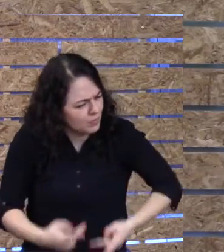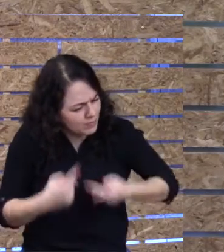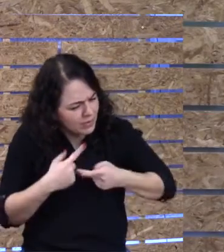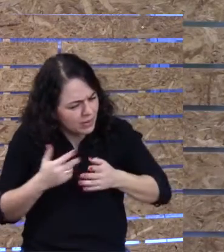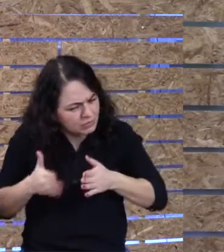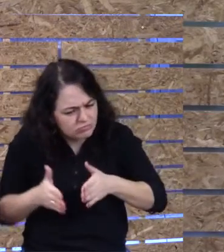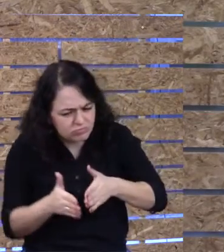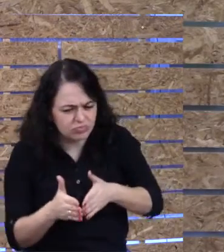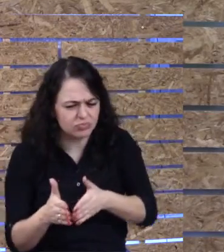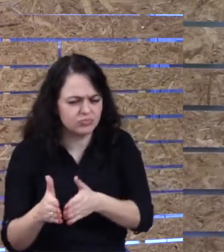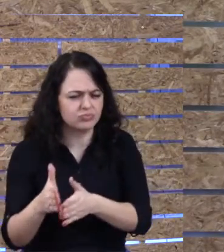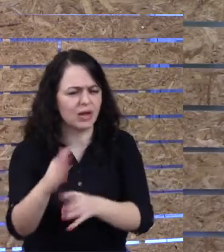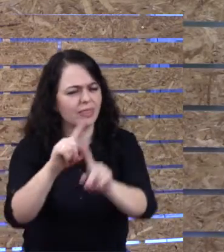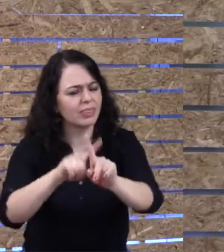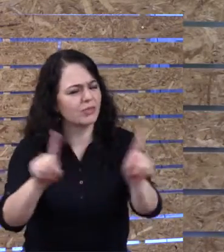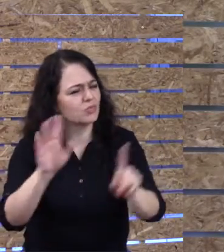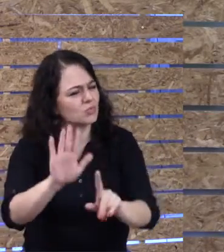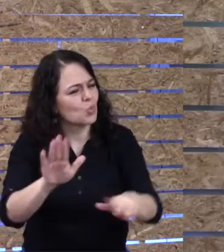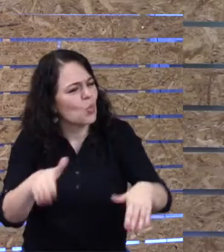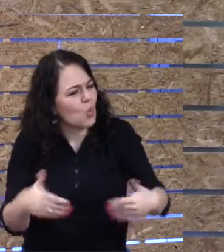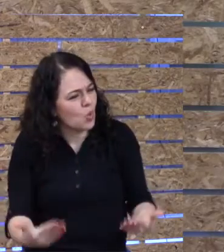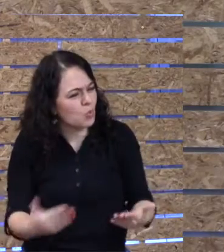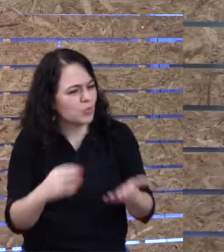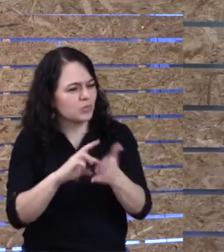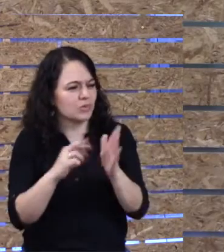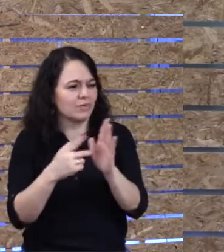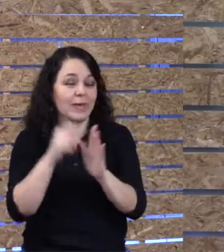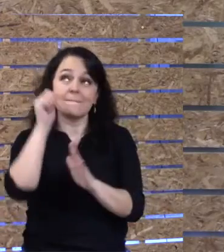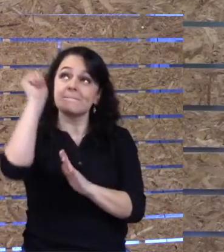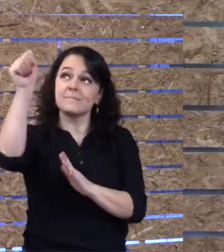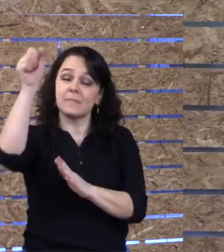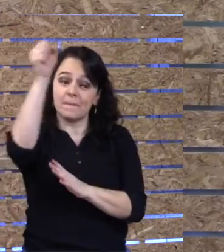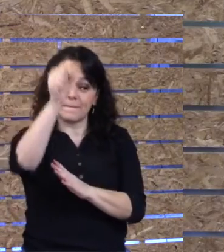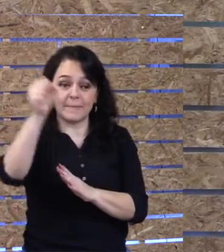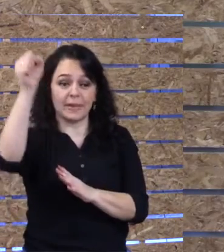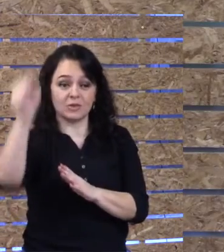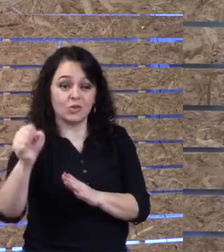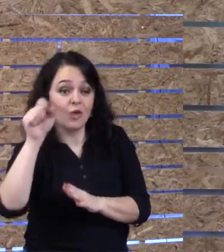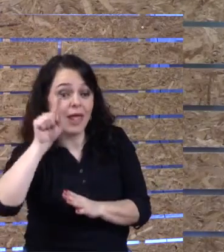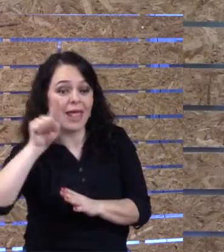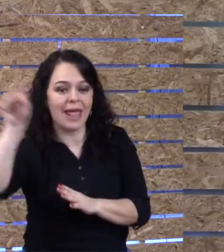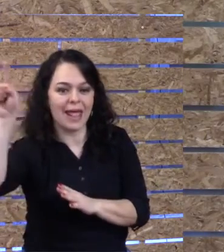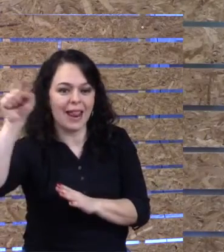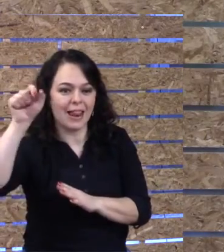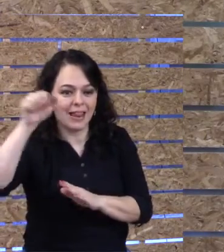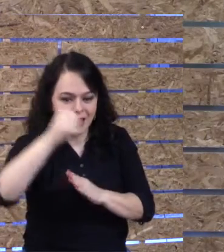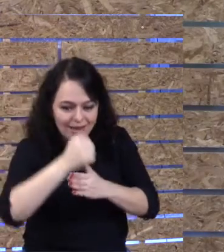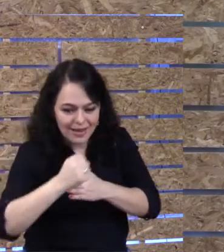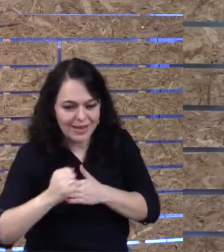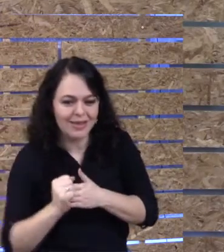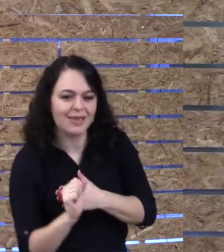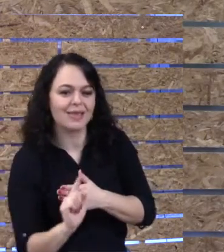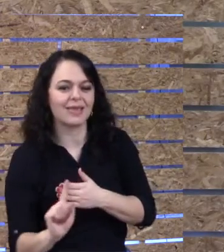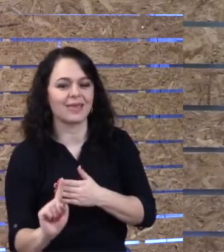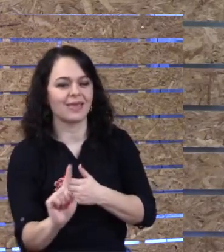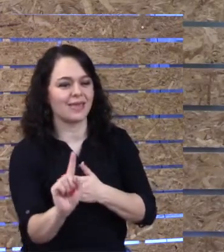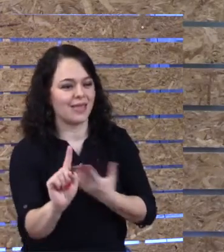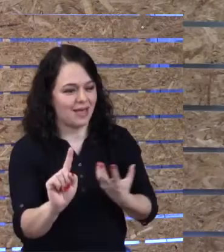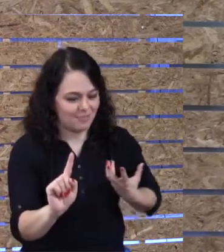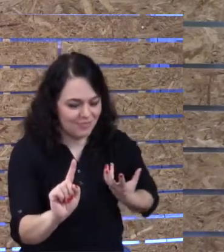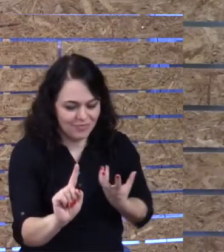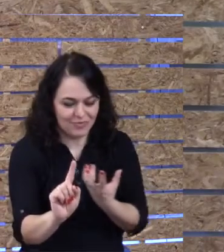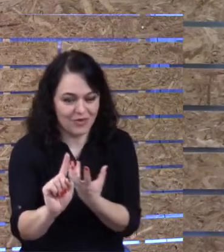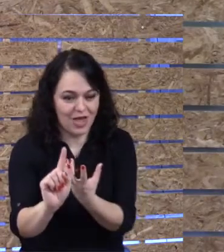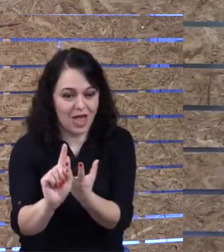Este camino está determinado por el buen pastor. es un camino donde nosotros nunca